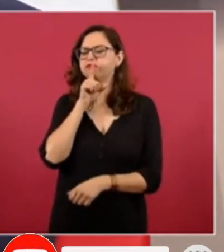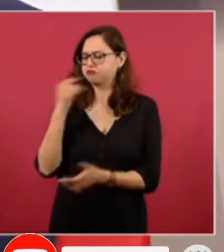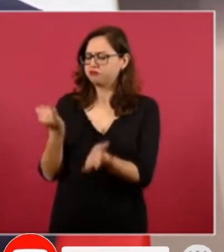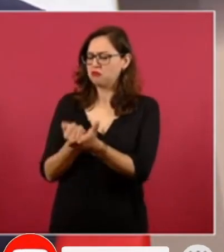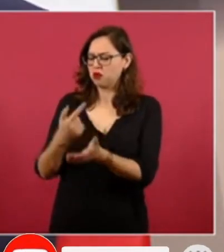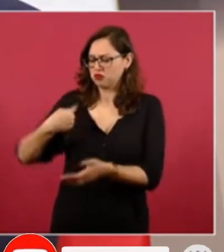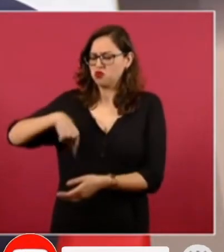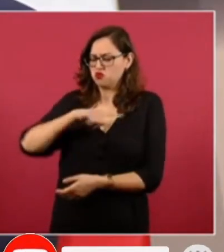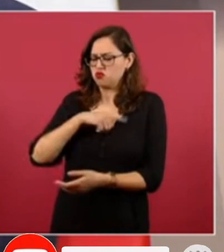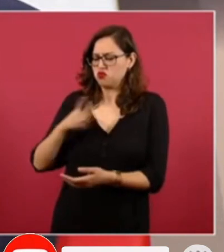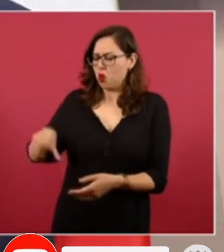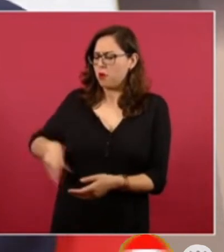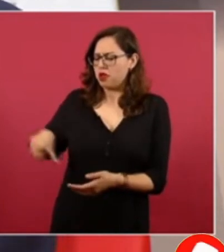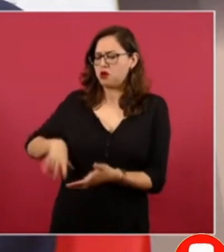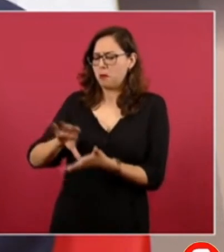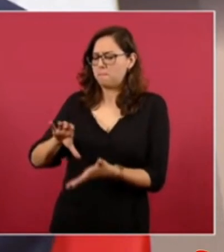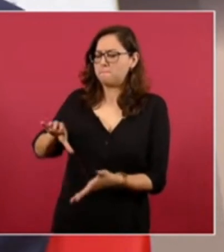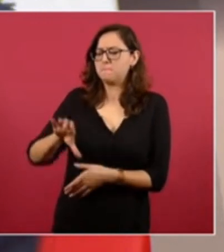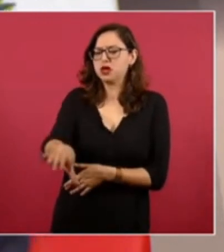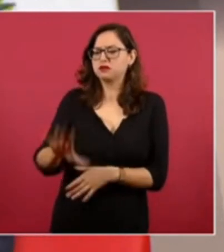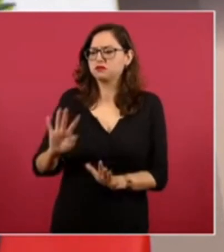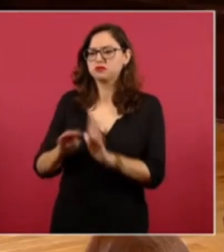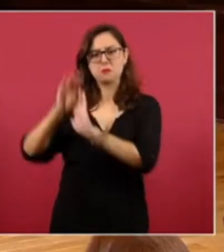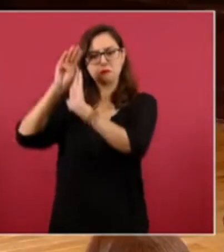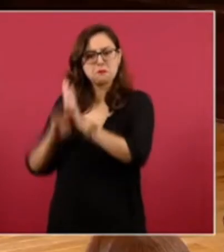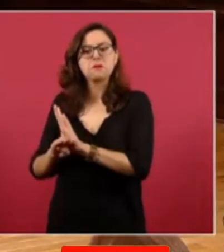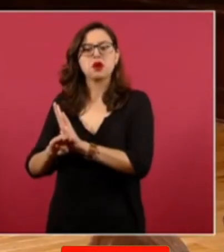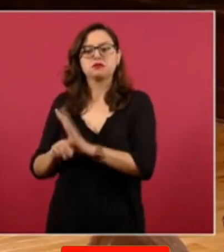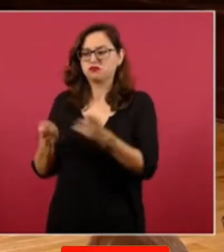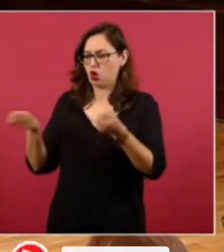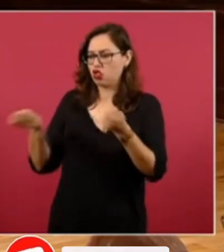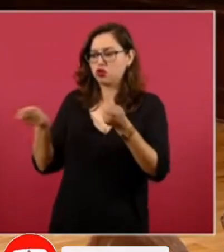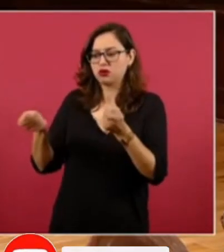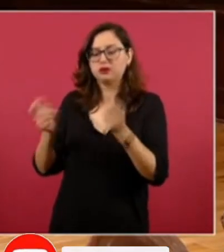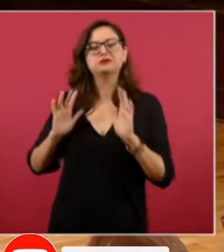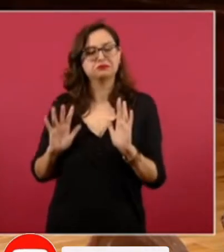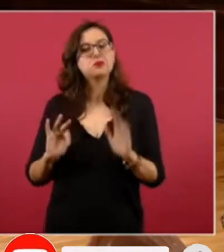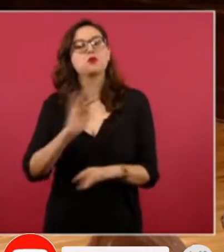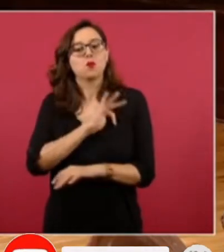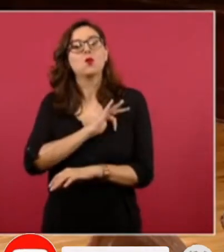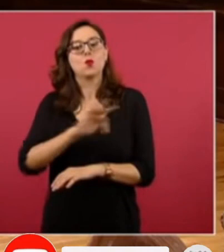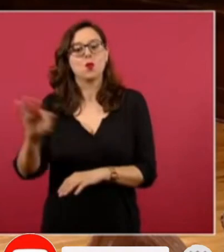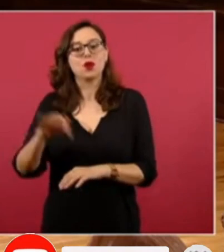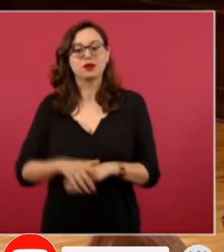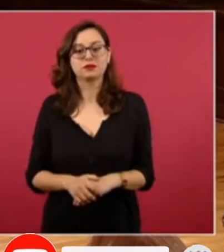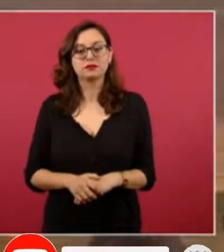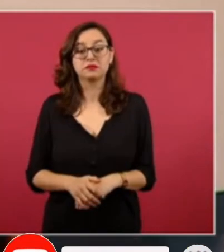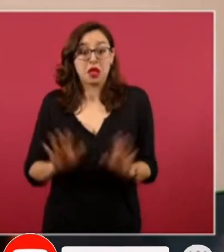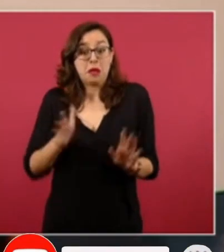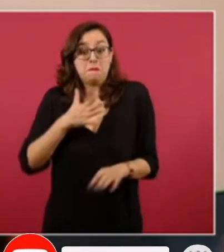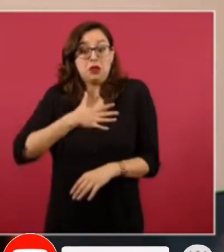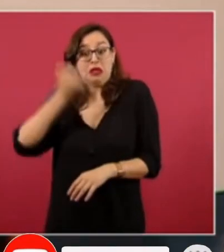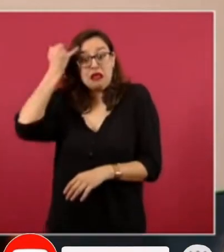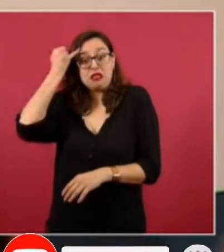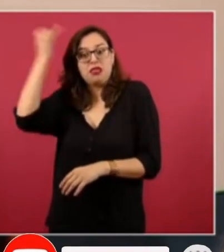Pero no son ocurrencias, no es un gobierno de ocurrencias,